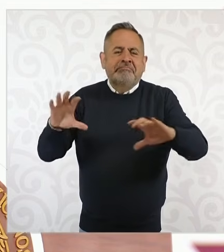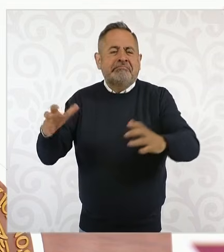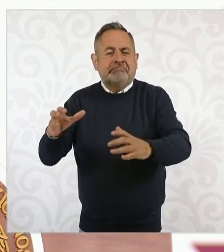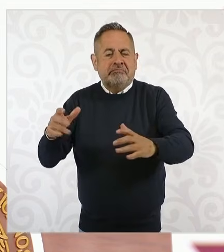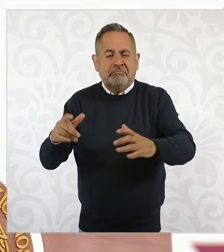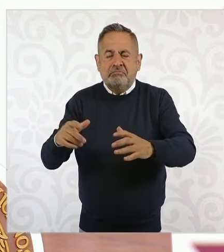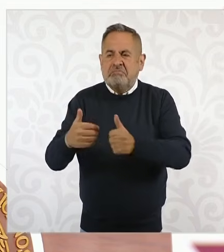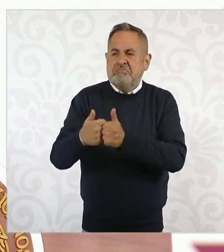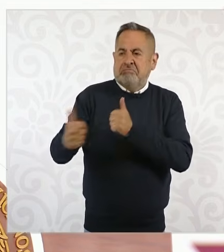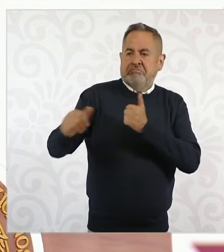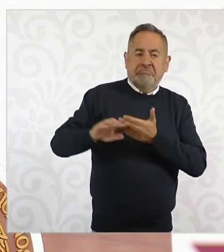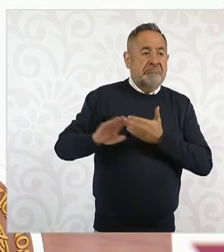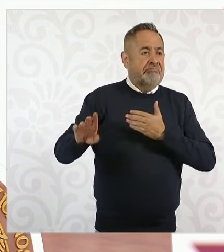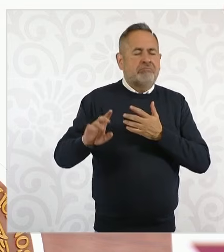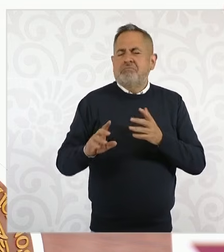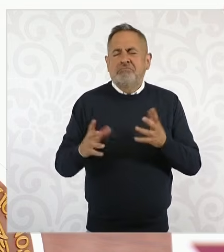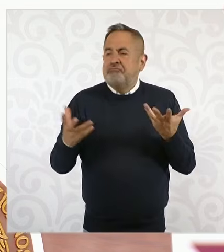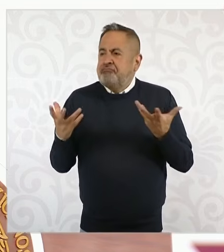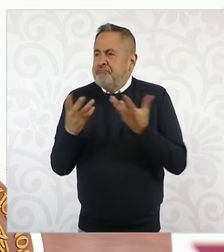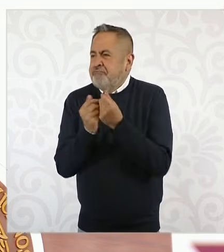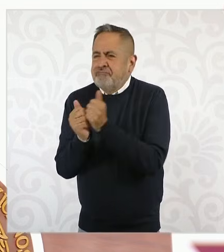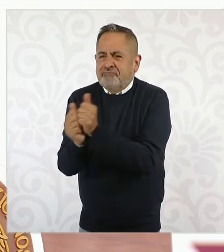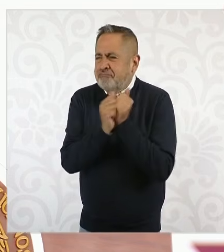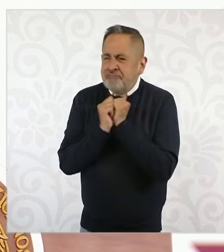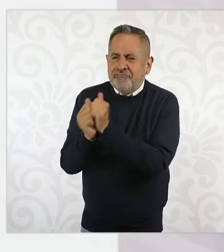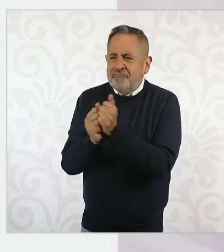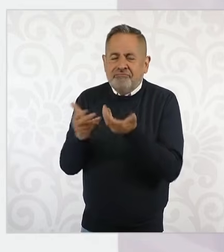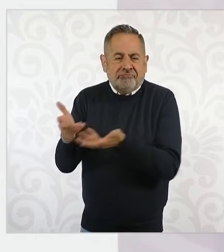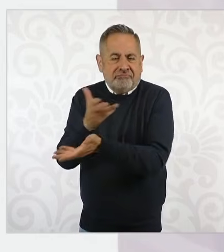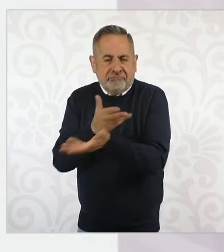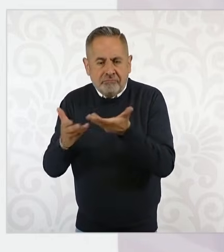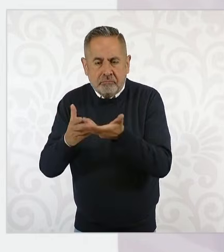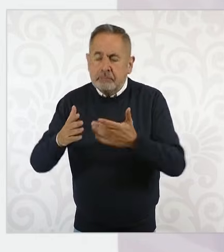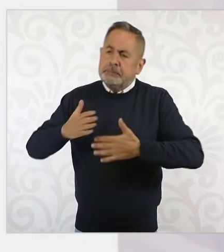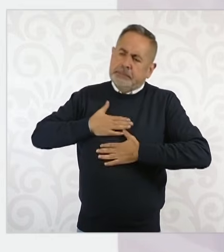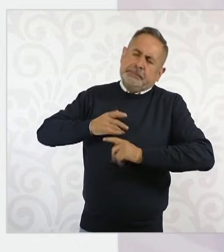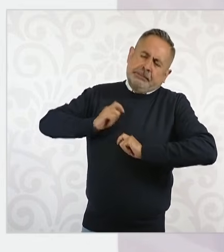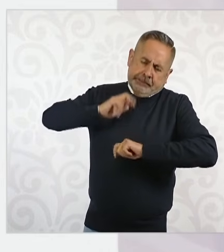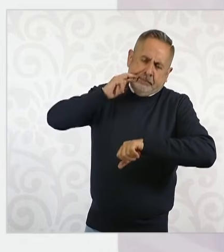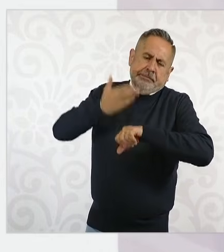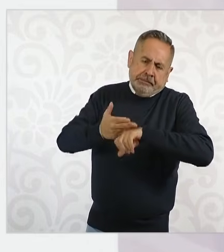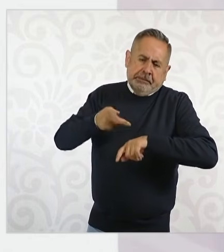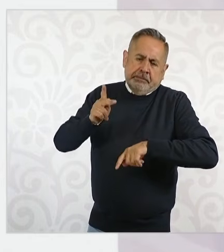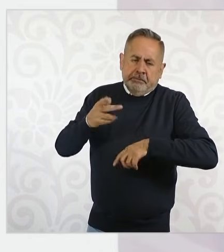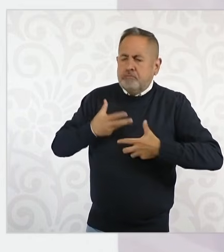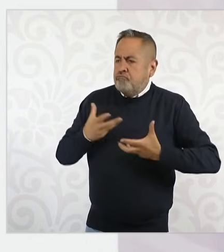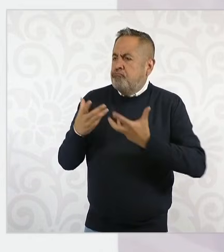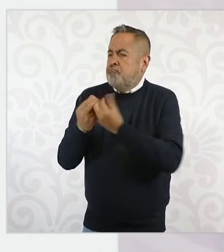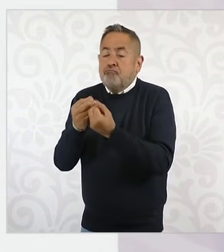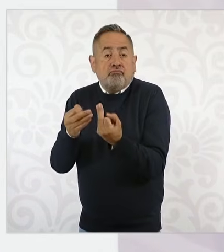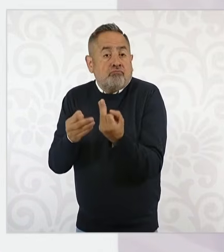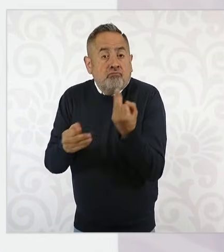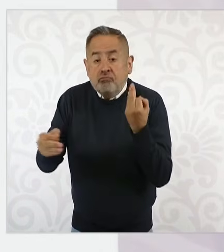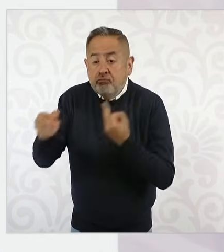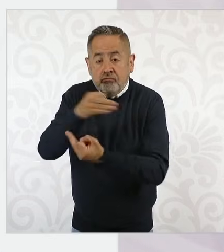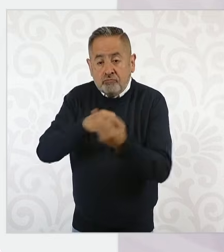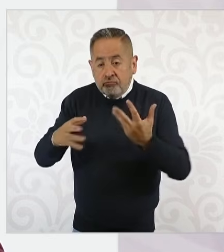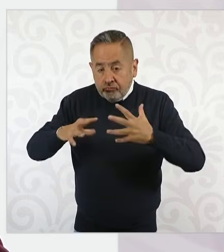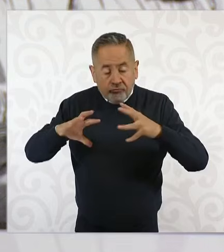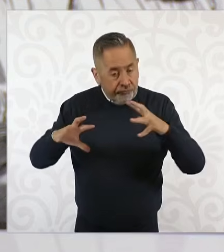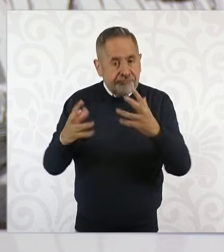No hay distancia, no hay diferencia. Hay una responsabilidad, pero entre todos somos parte de